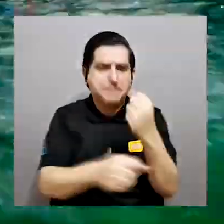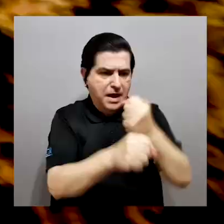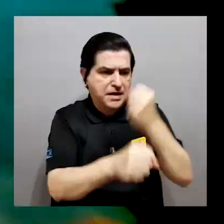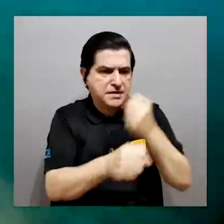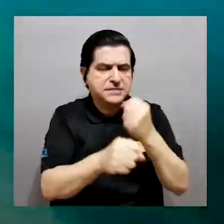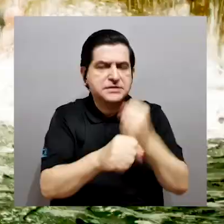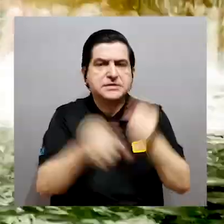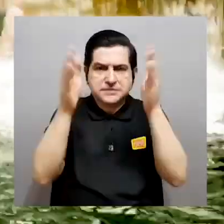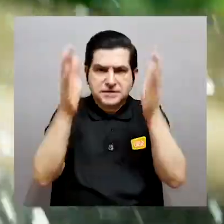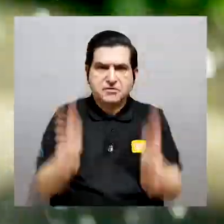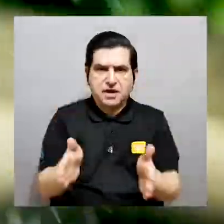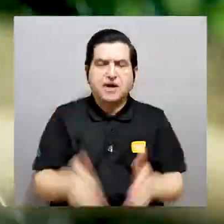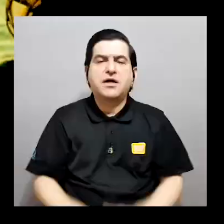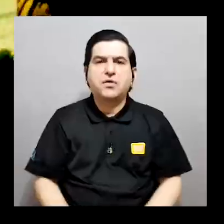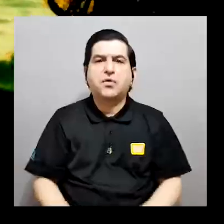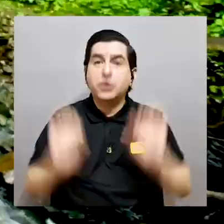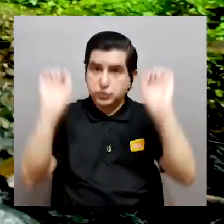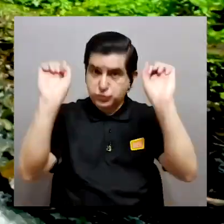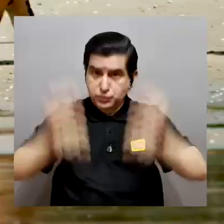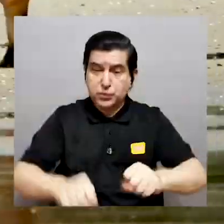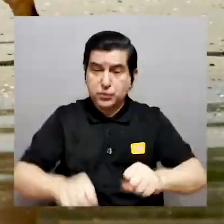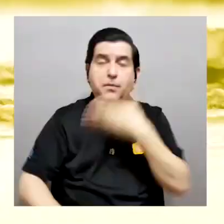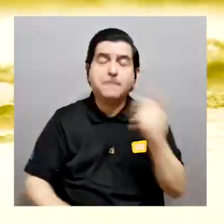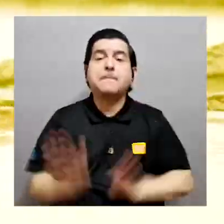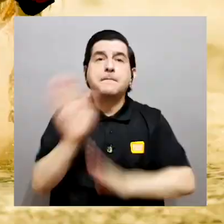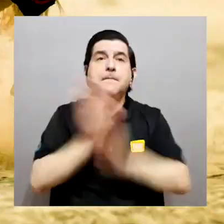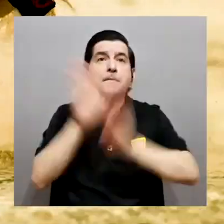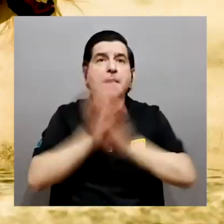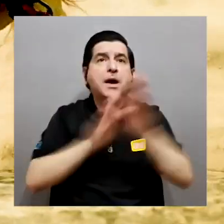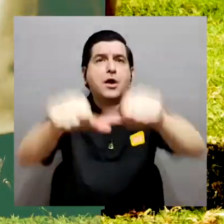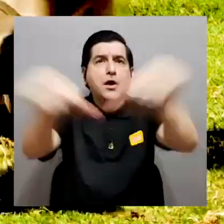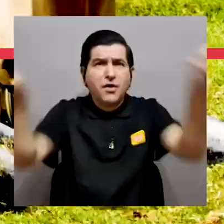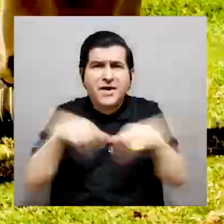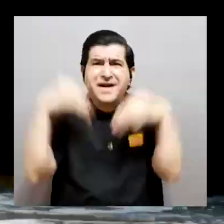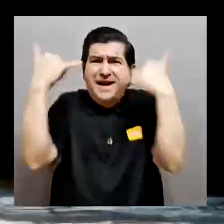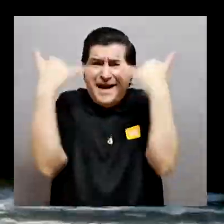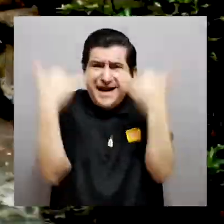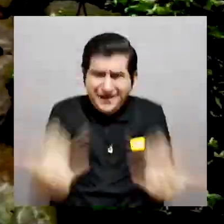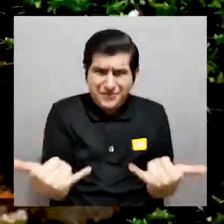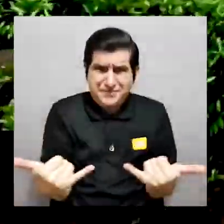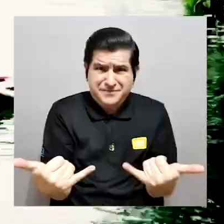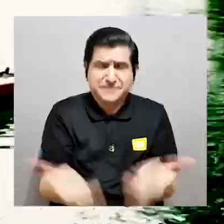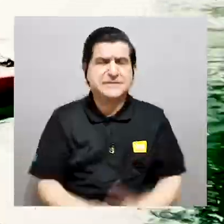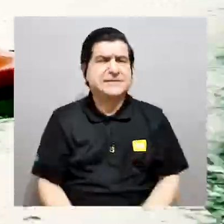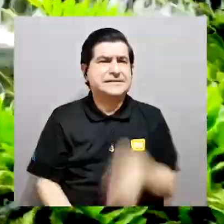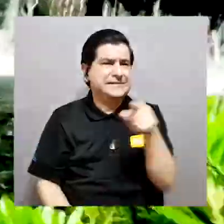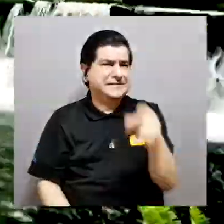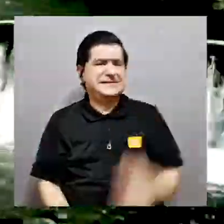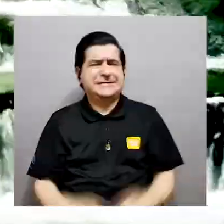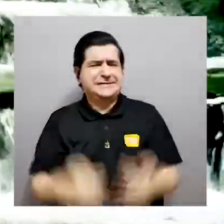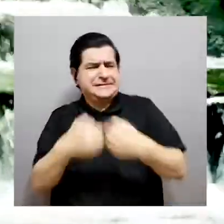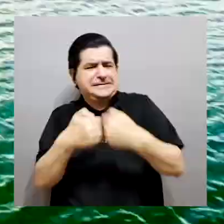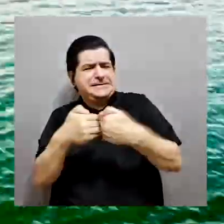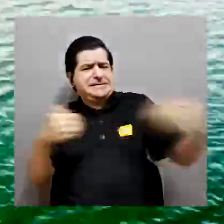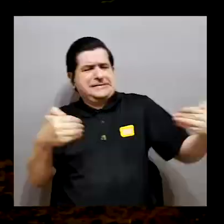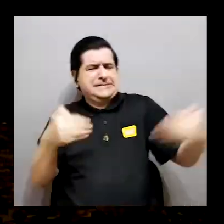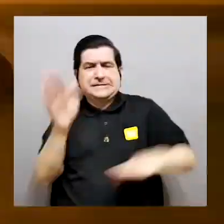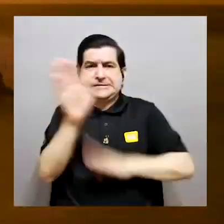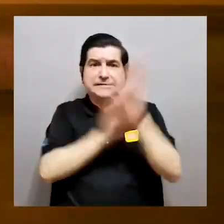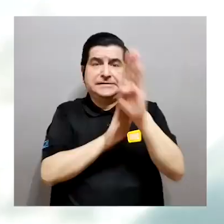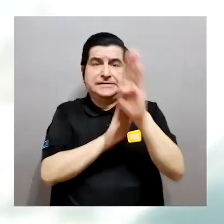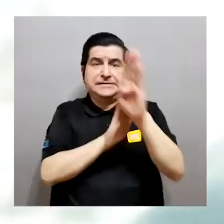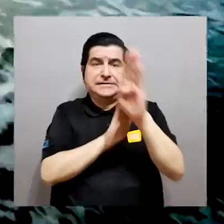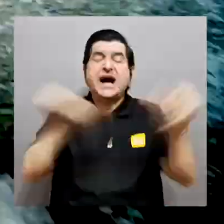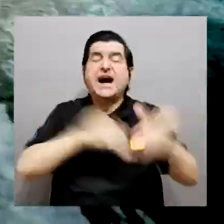más empleo para la población, mejor desarrollo para zonas que hoy han estado marginadas del desarrollo, por